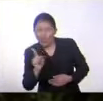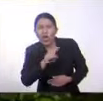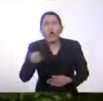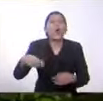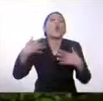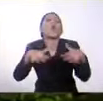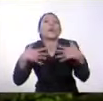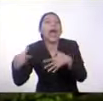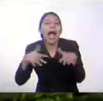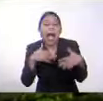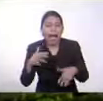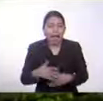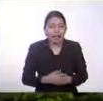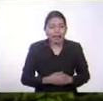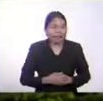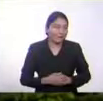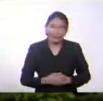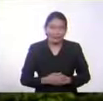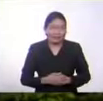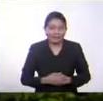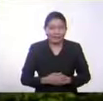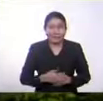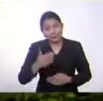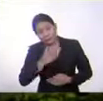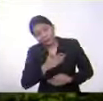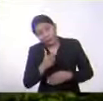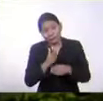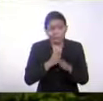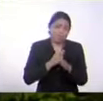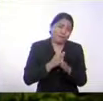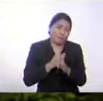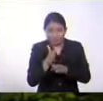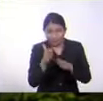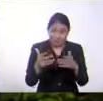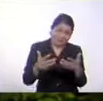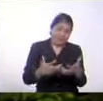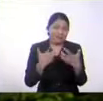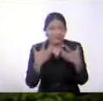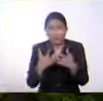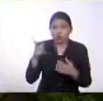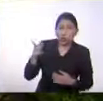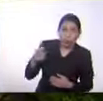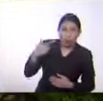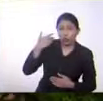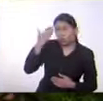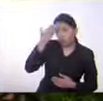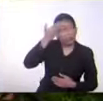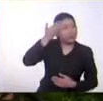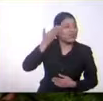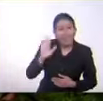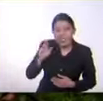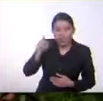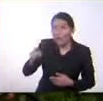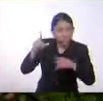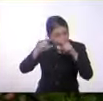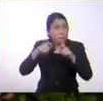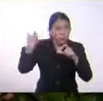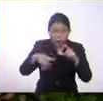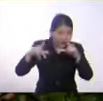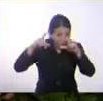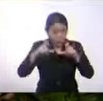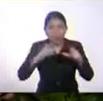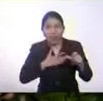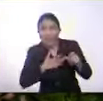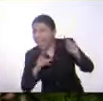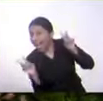jugando. Por eso, yo soy el explorador y tú la aprendiz. Toma la foto mientras pozo